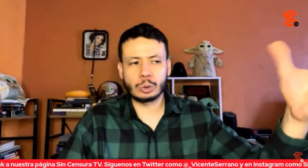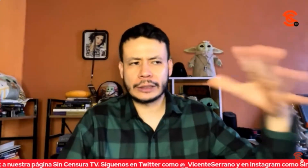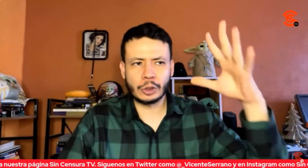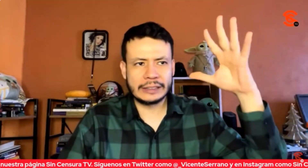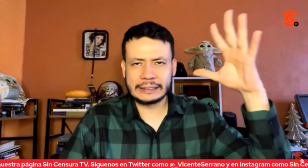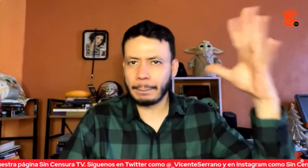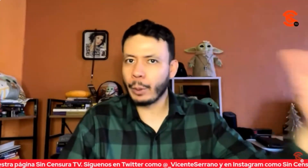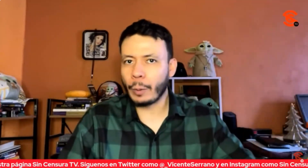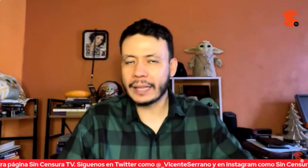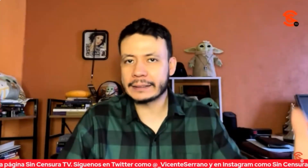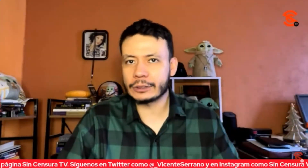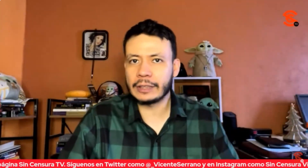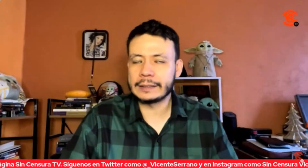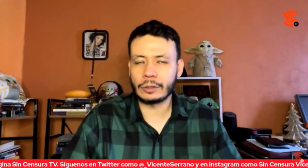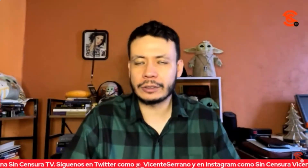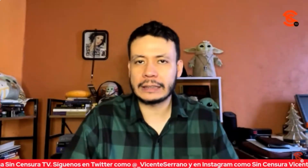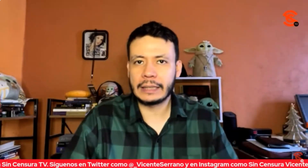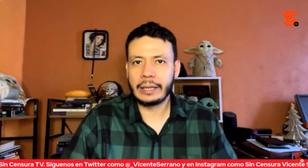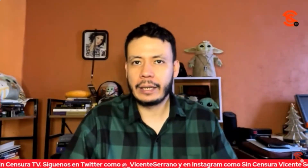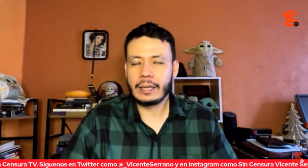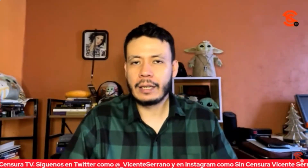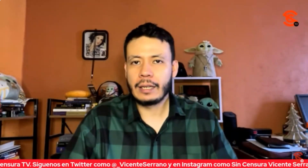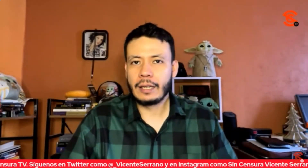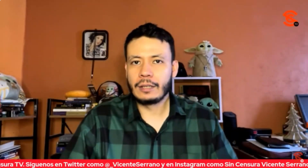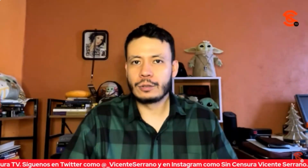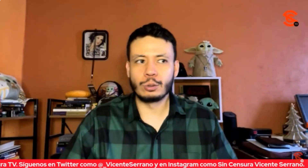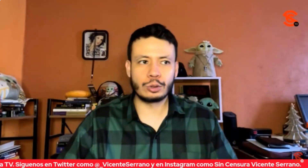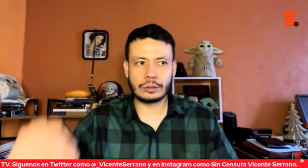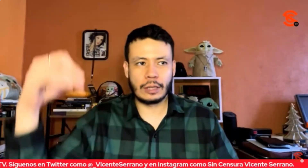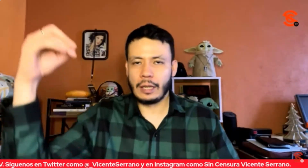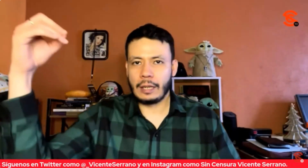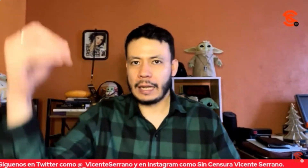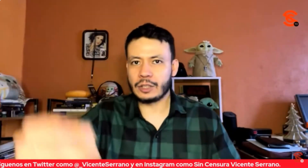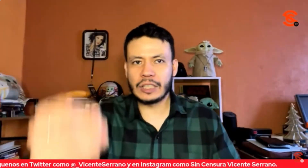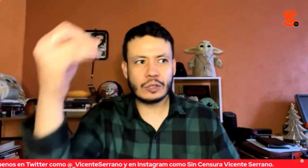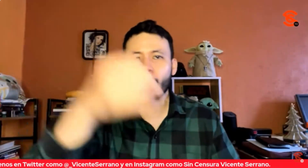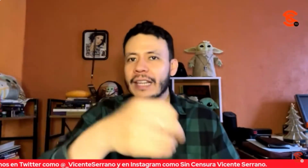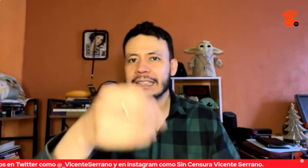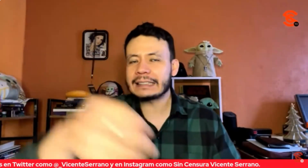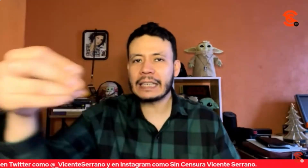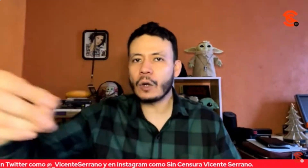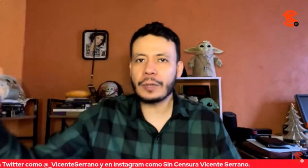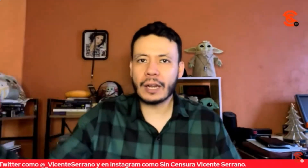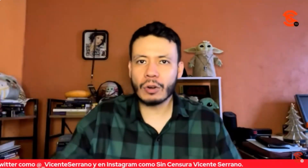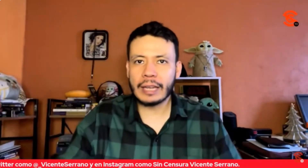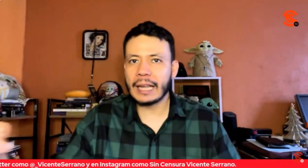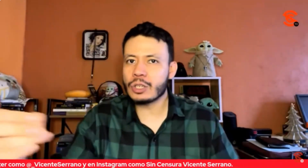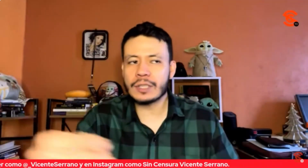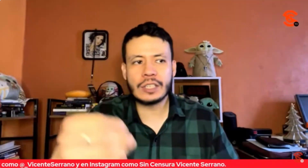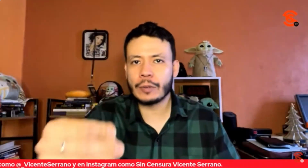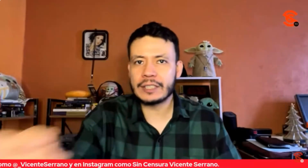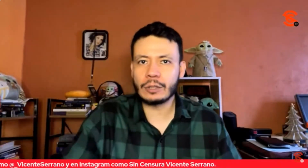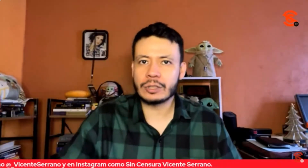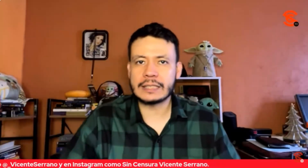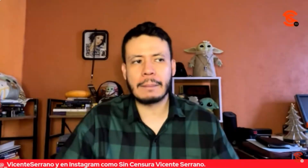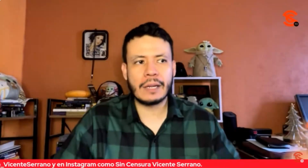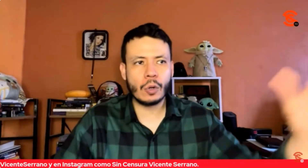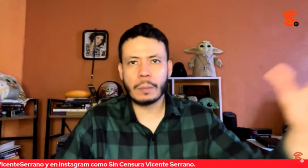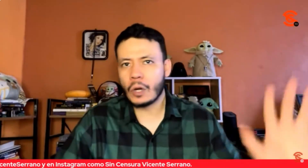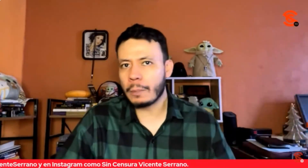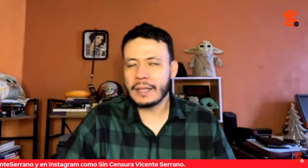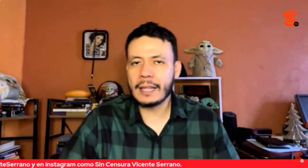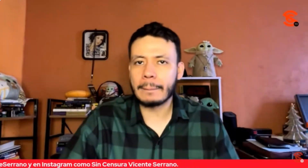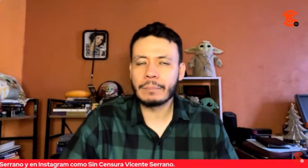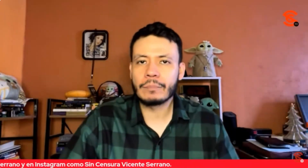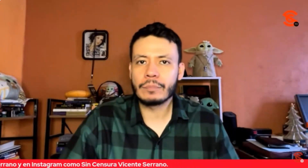sus acciones están probadas que son exitosas. Sus acciones, todas las del gobierno que ha hecho, han sido exitosas en